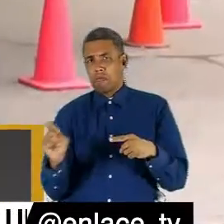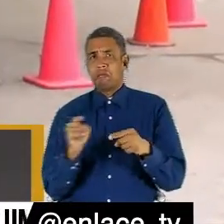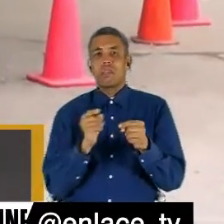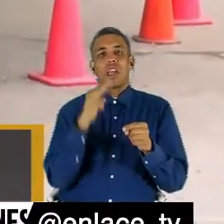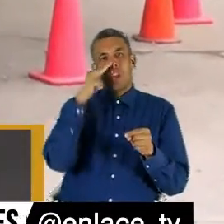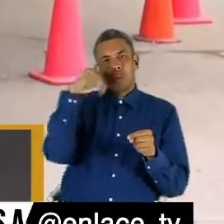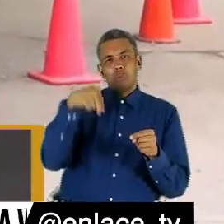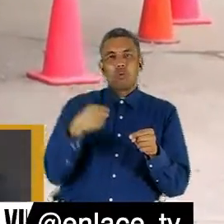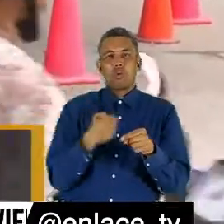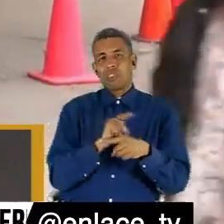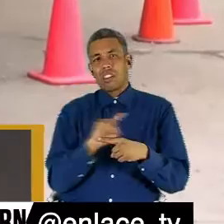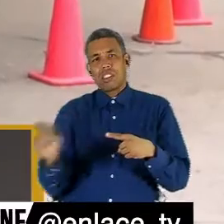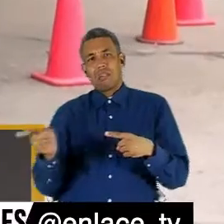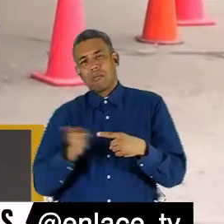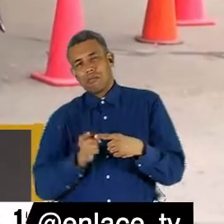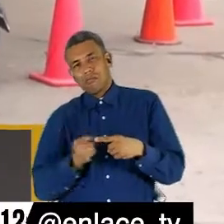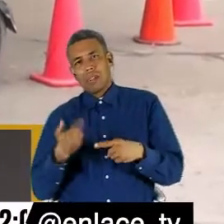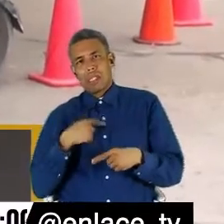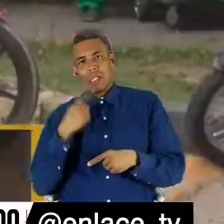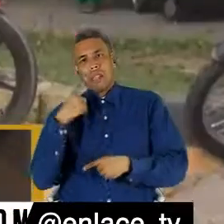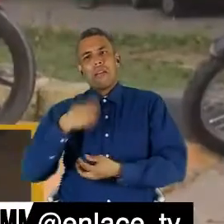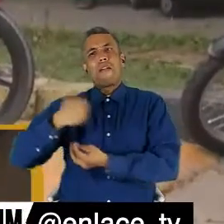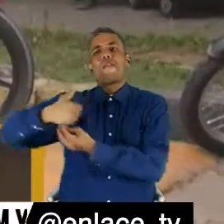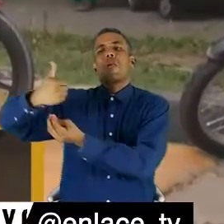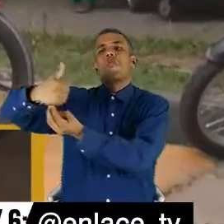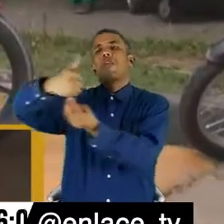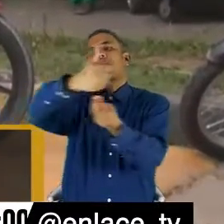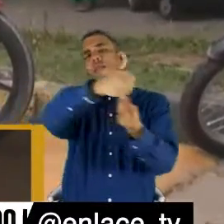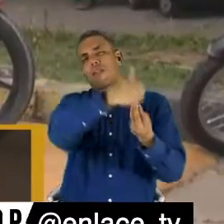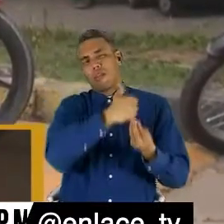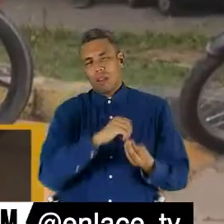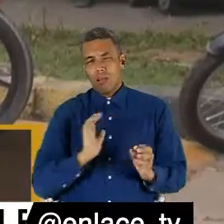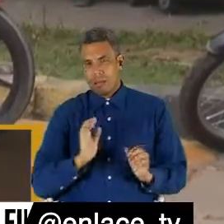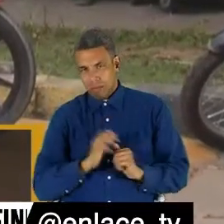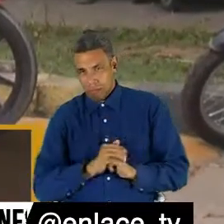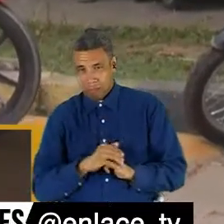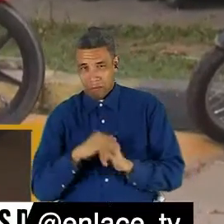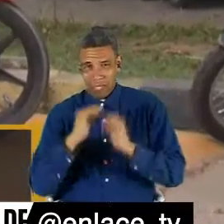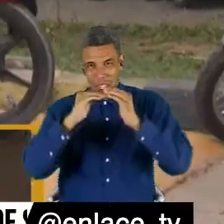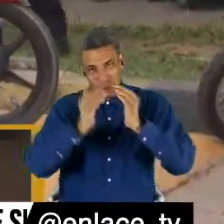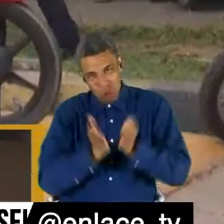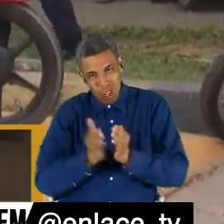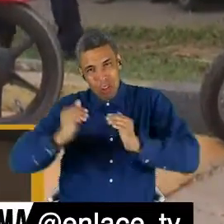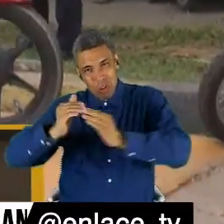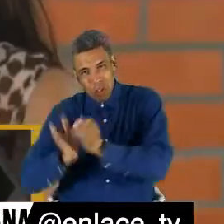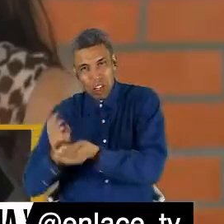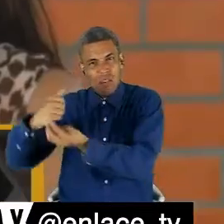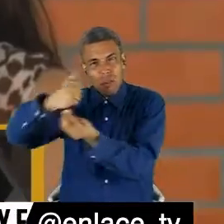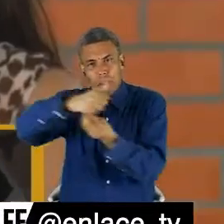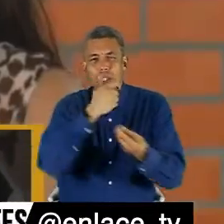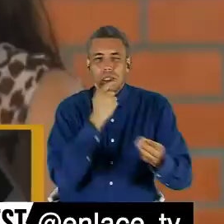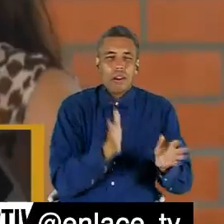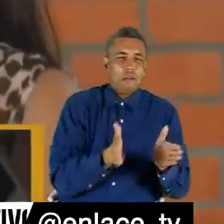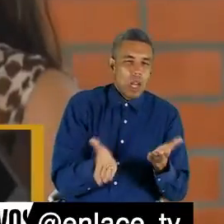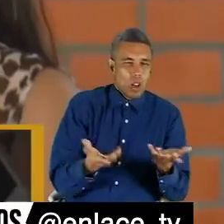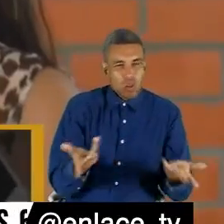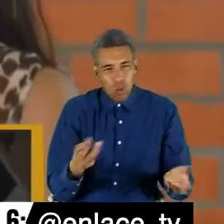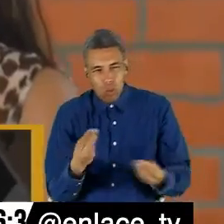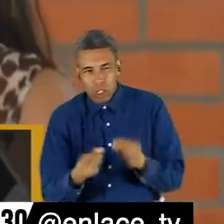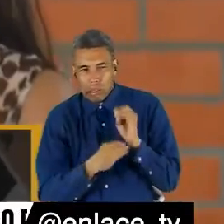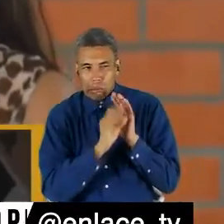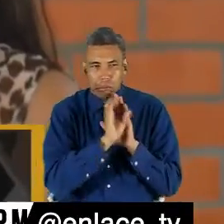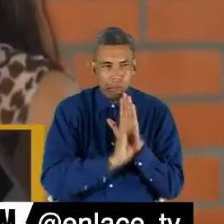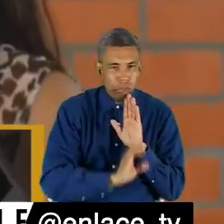haciendo un estudio, haciendo un análisis de los planes para los estudiantes, haciendo un trabajo muy importante dentro